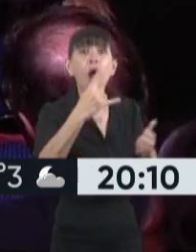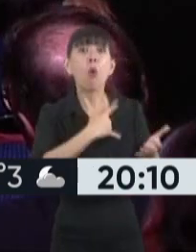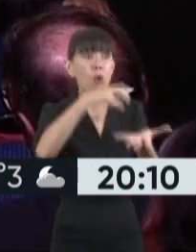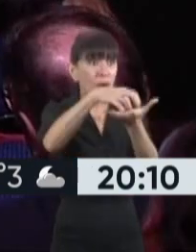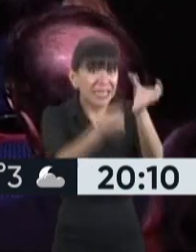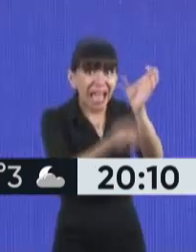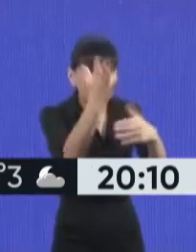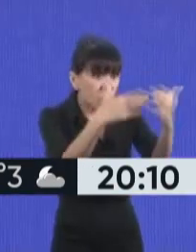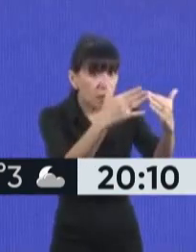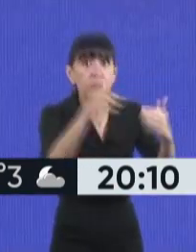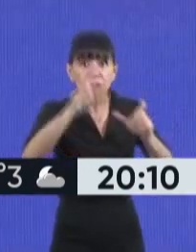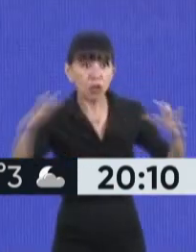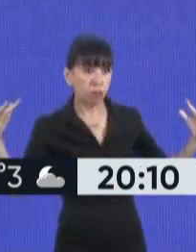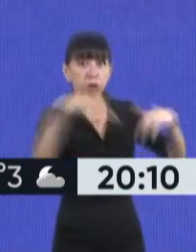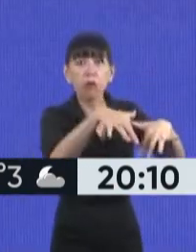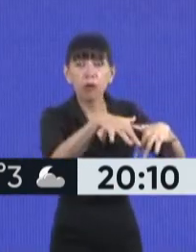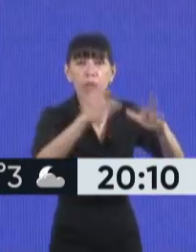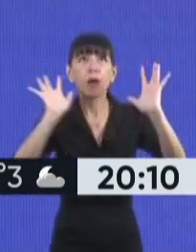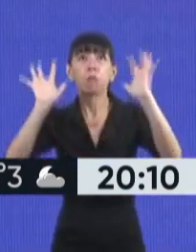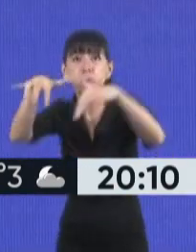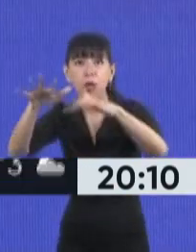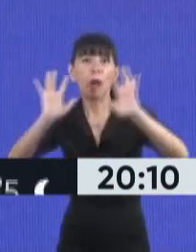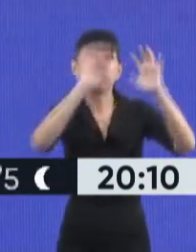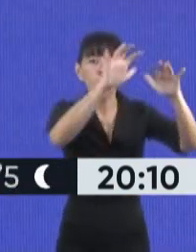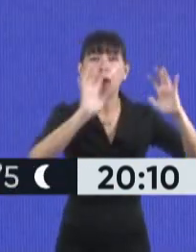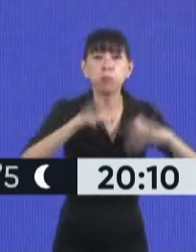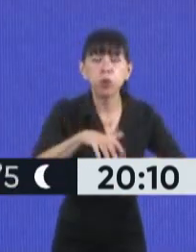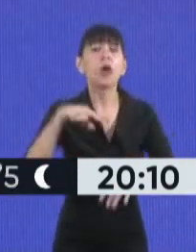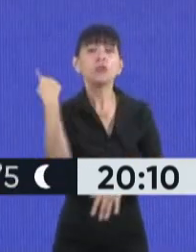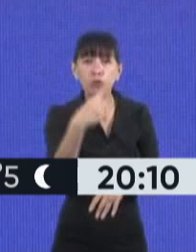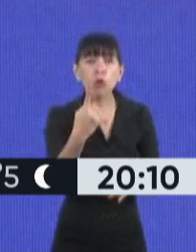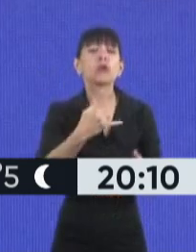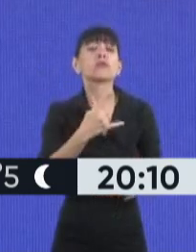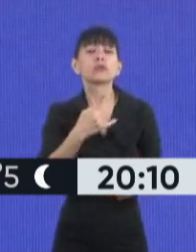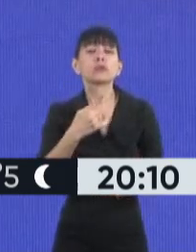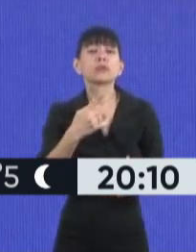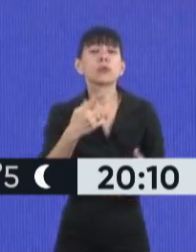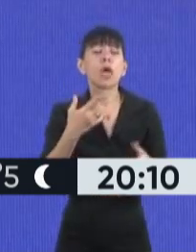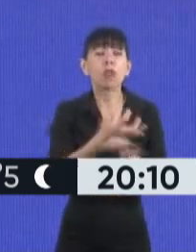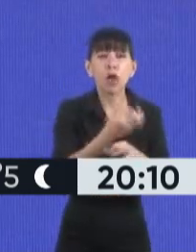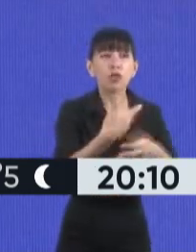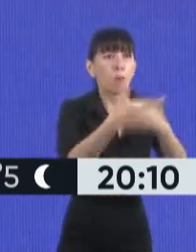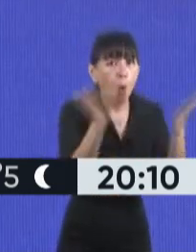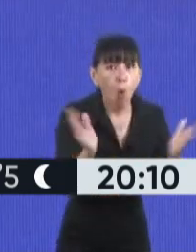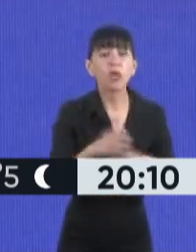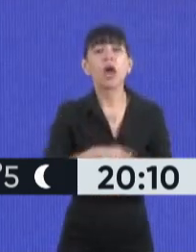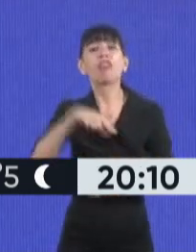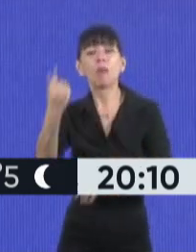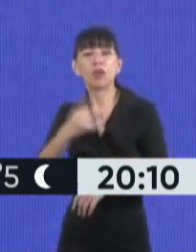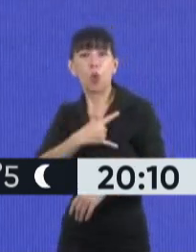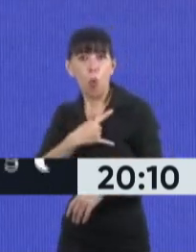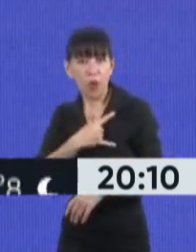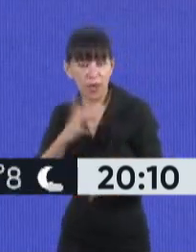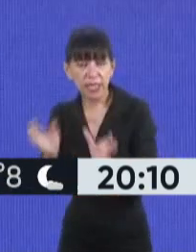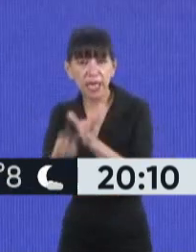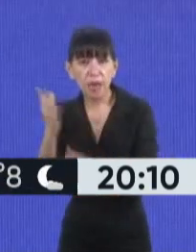Hicimos la educación pública, hicimos la educación universitaria, después tuvimos un hito, del que no